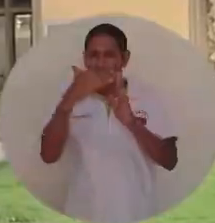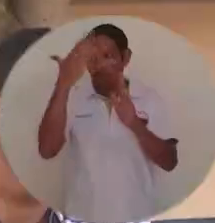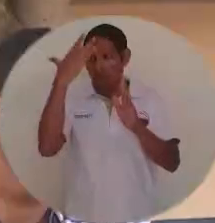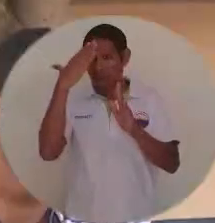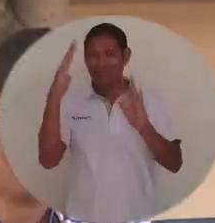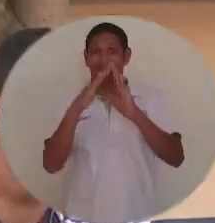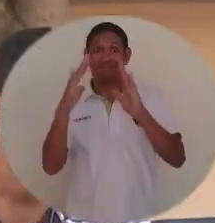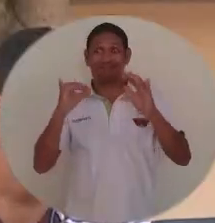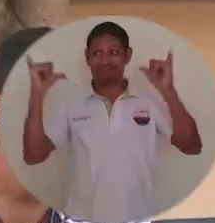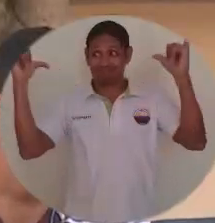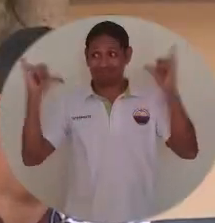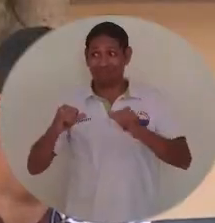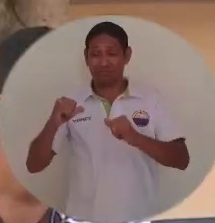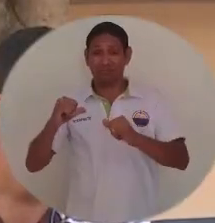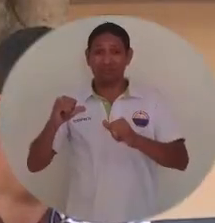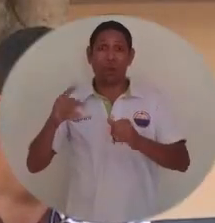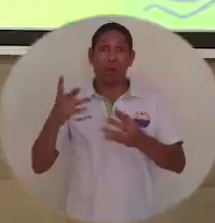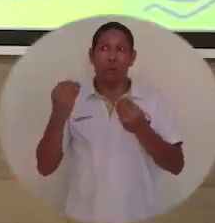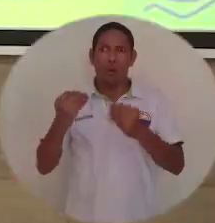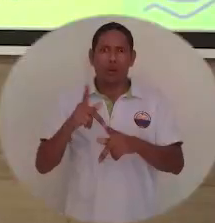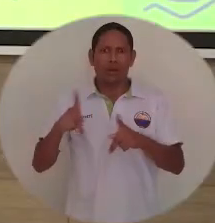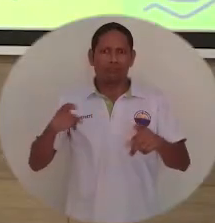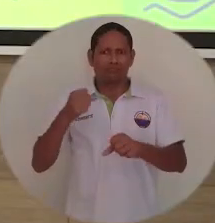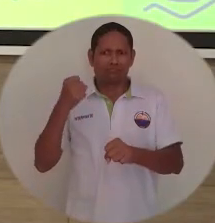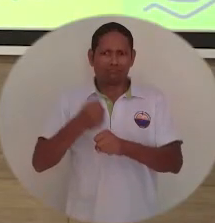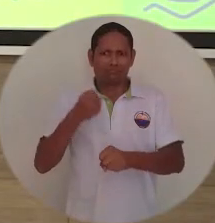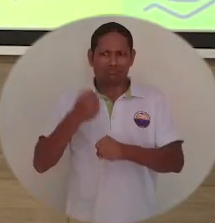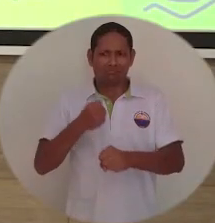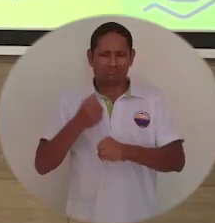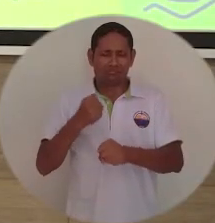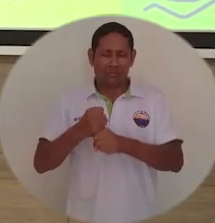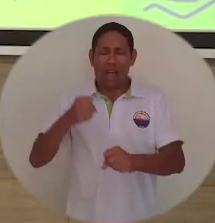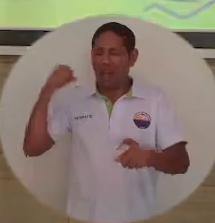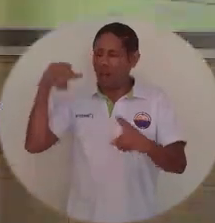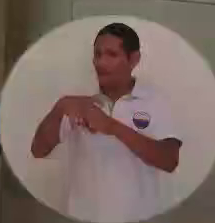y 3. Teniendo en cuenta que el aislamiento obligatorio y cierre temporal de un